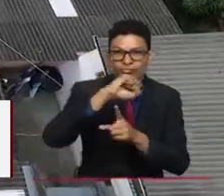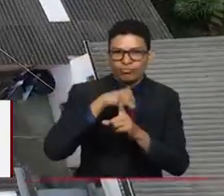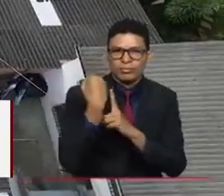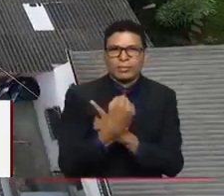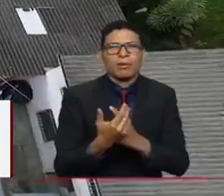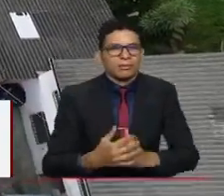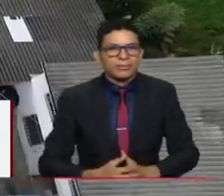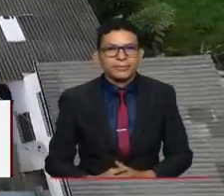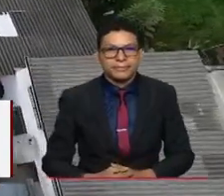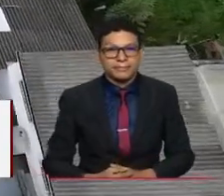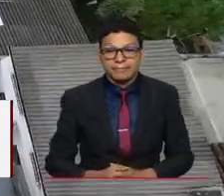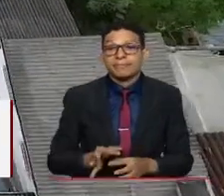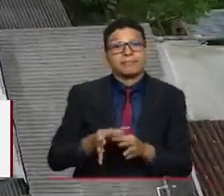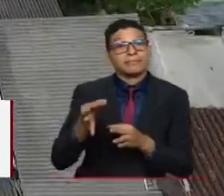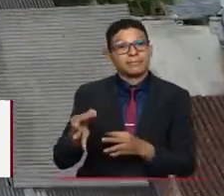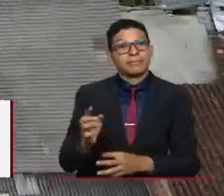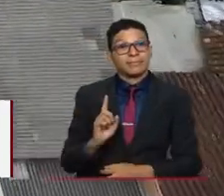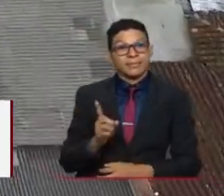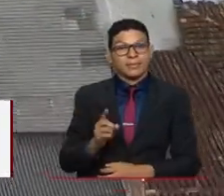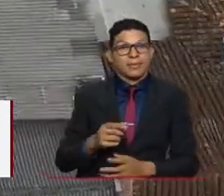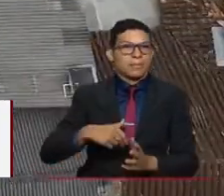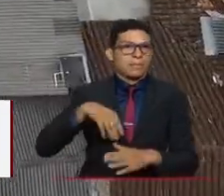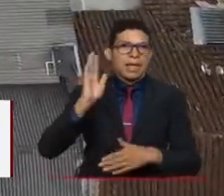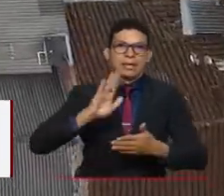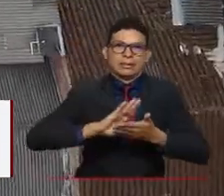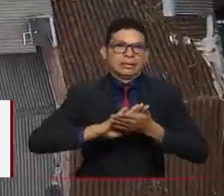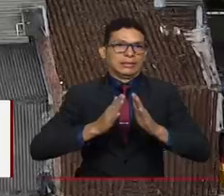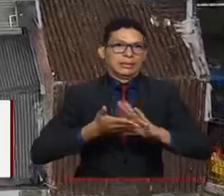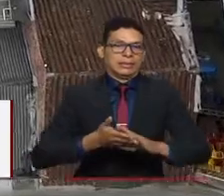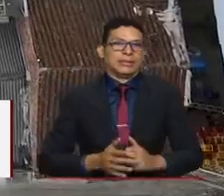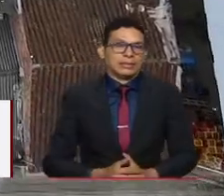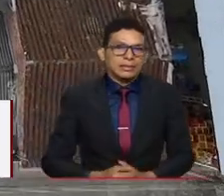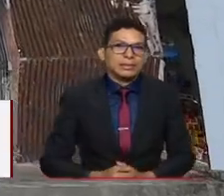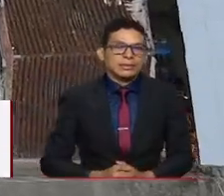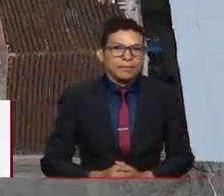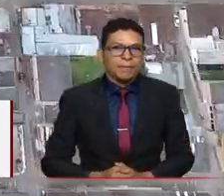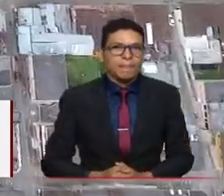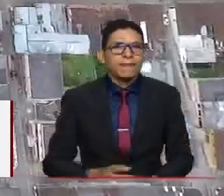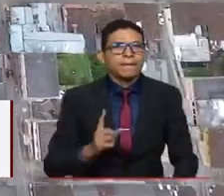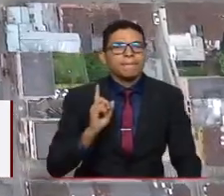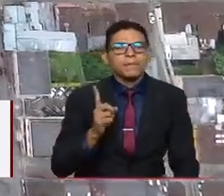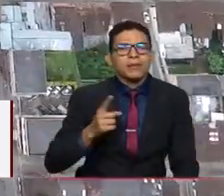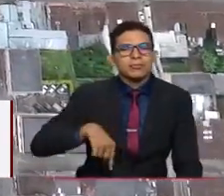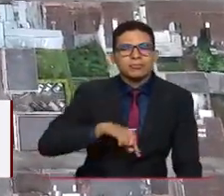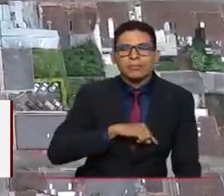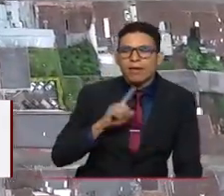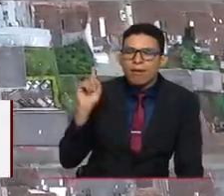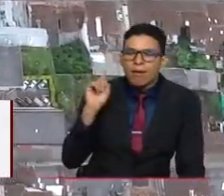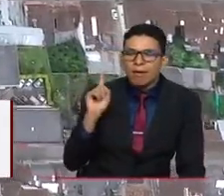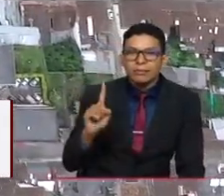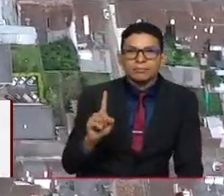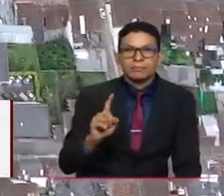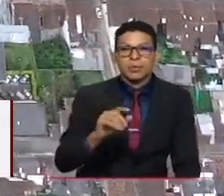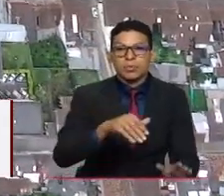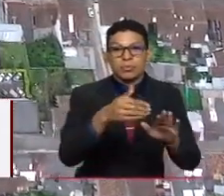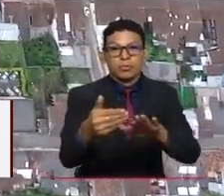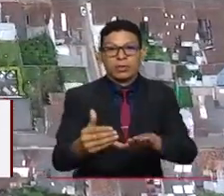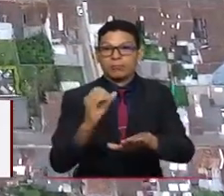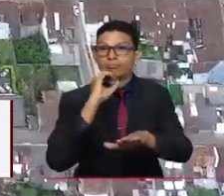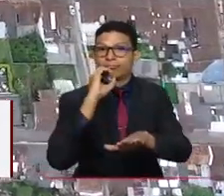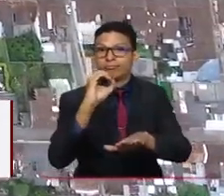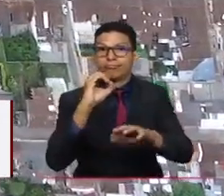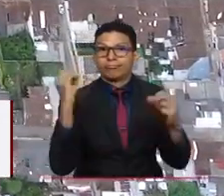verdad tenemos el municipio Yo creo que el más Pacífico en lo que llevamos pues corrido cero muertes